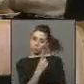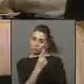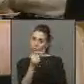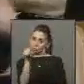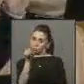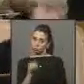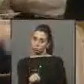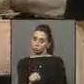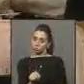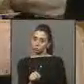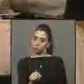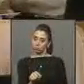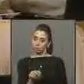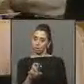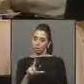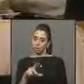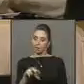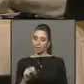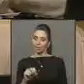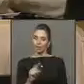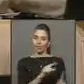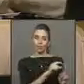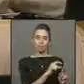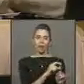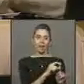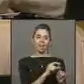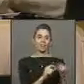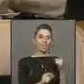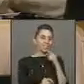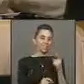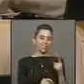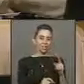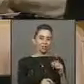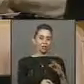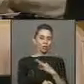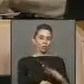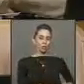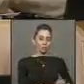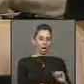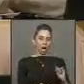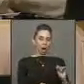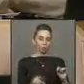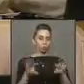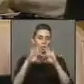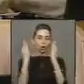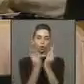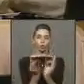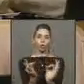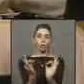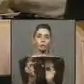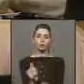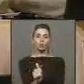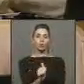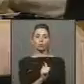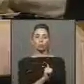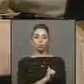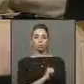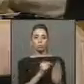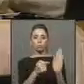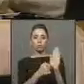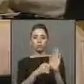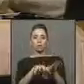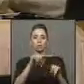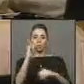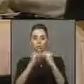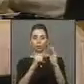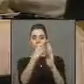por no decir la palabra que dijo Pepe Aut, el diputado Pepe Aut, el cumplimiento de este